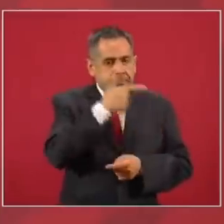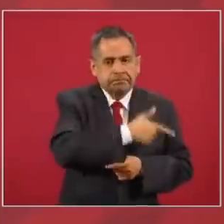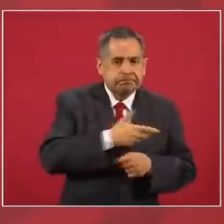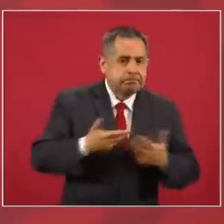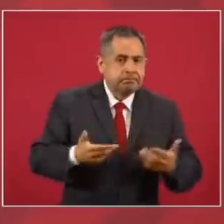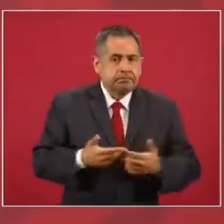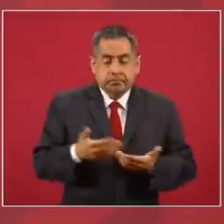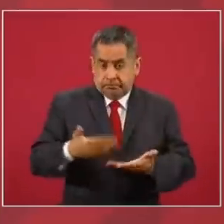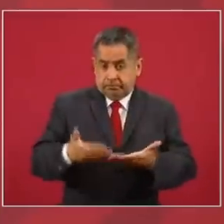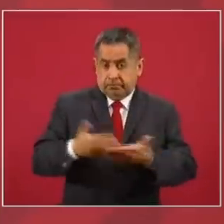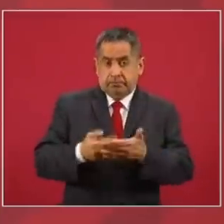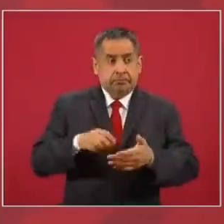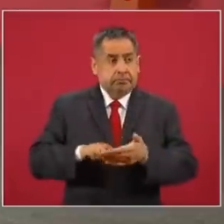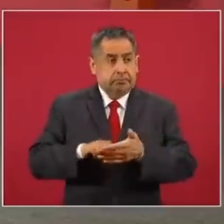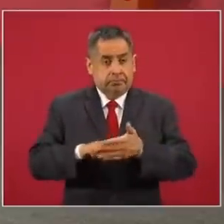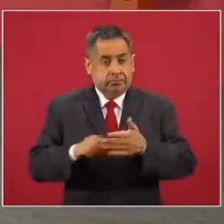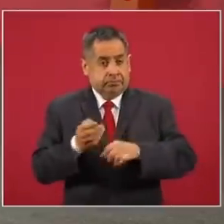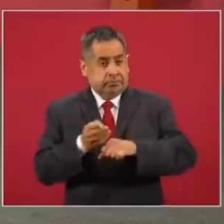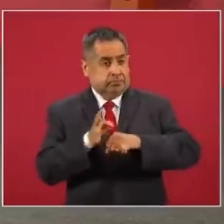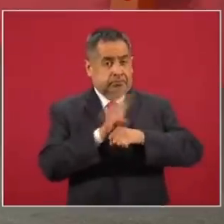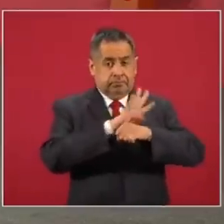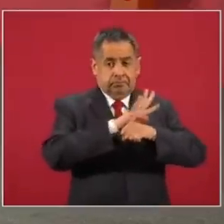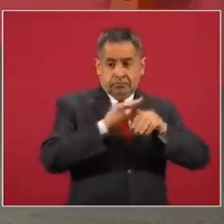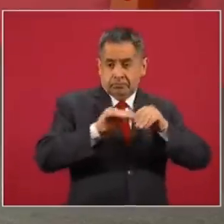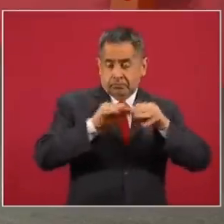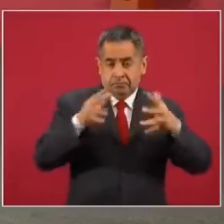Ahora con la pandemia,